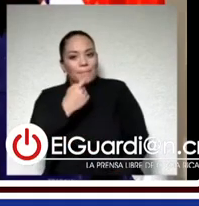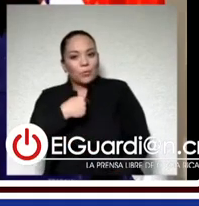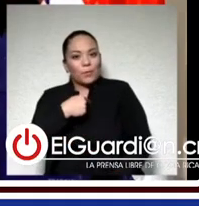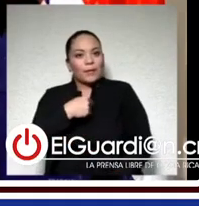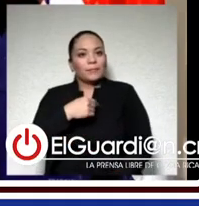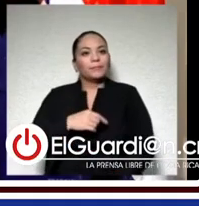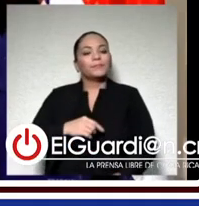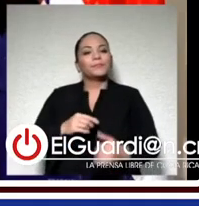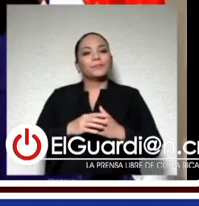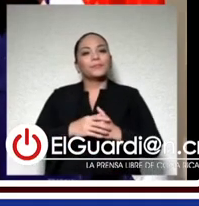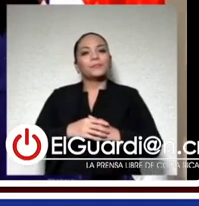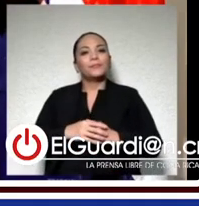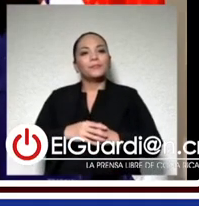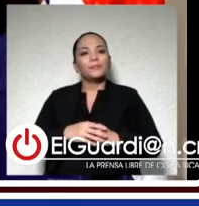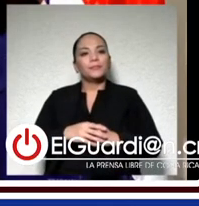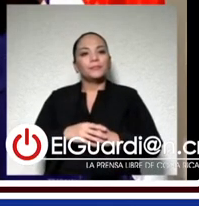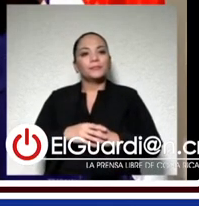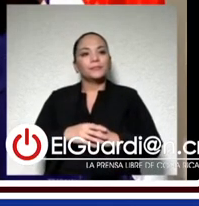señor, solo con él.